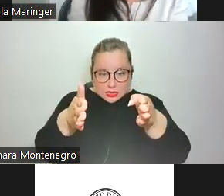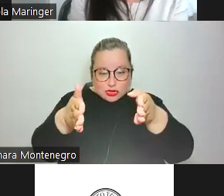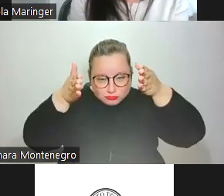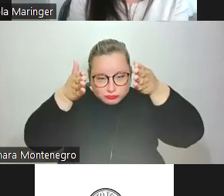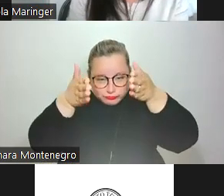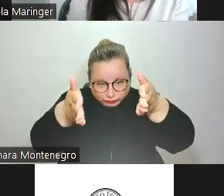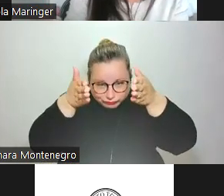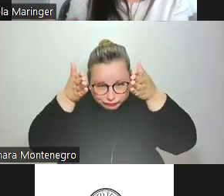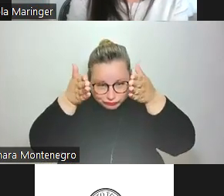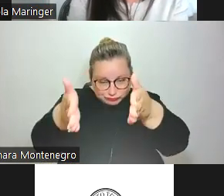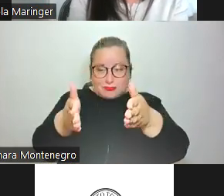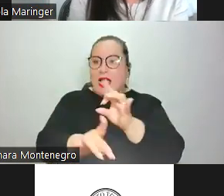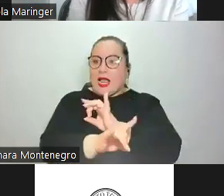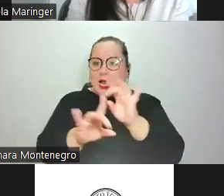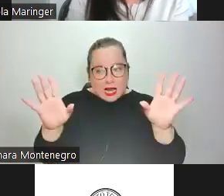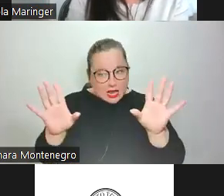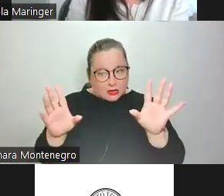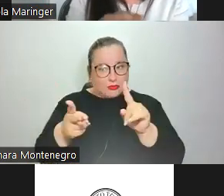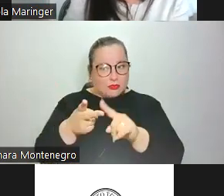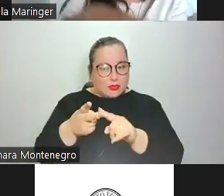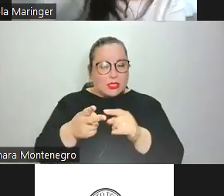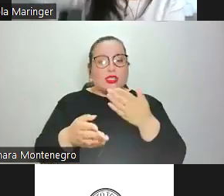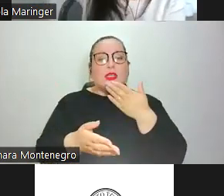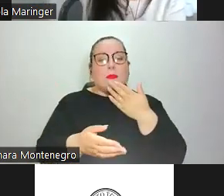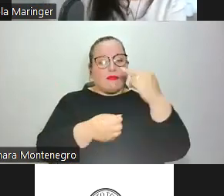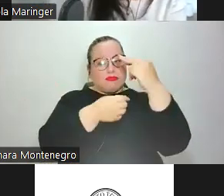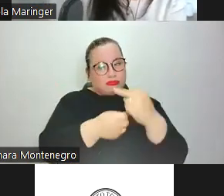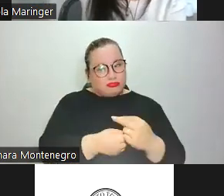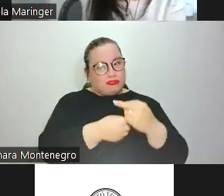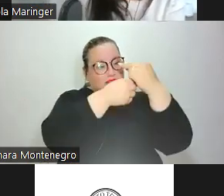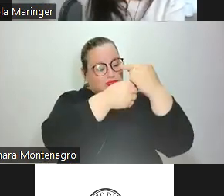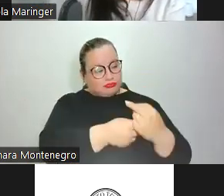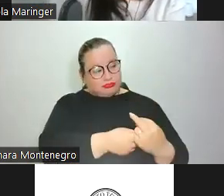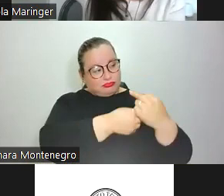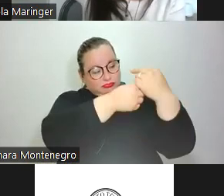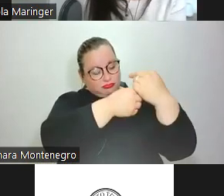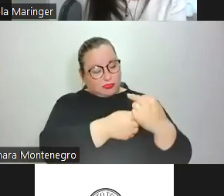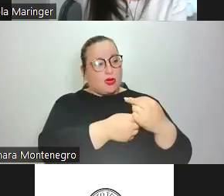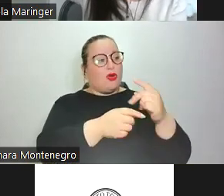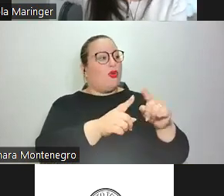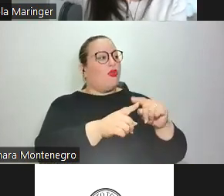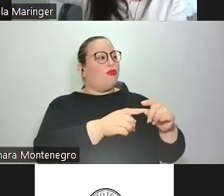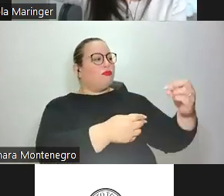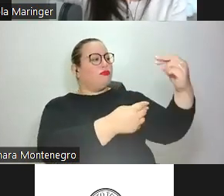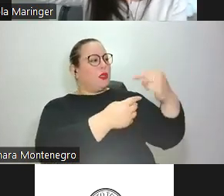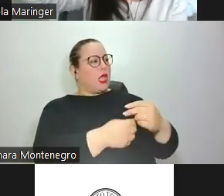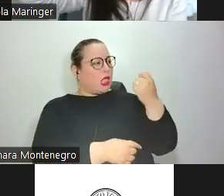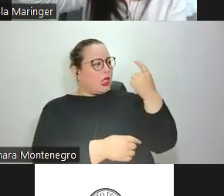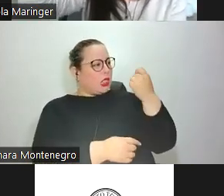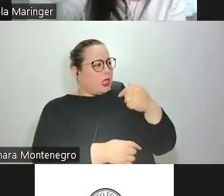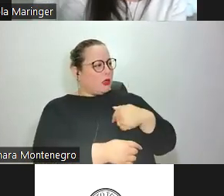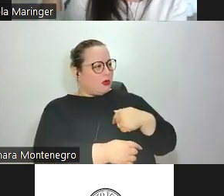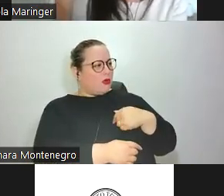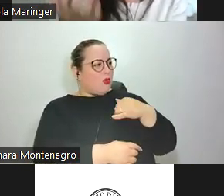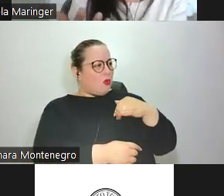concentración clara, necesita la autoobservación, que es como mirarse desde fuera y entender lo que está